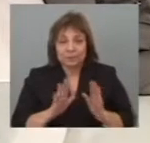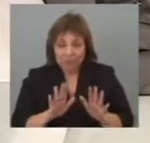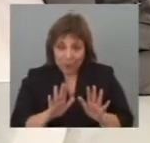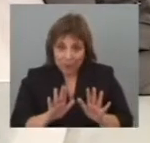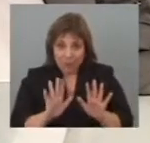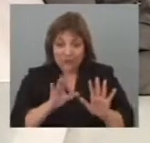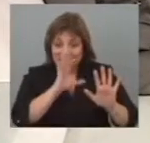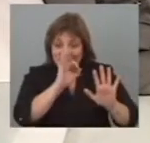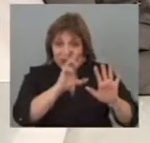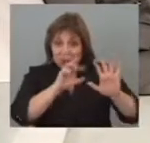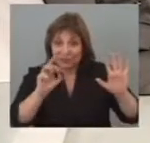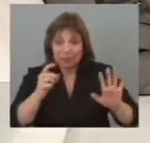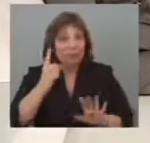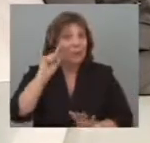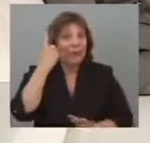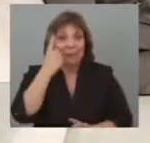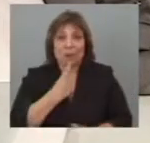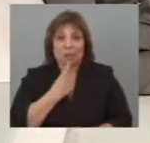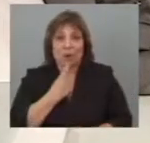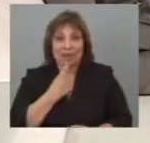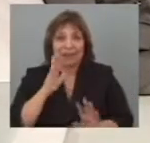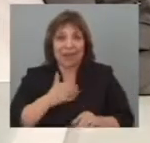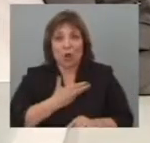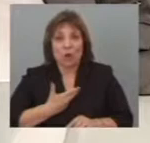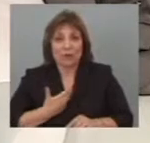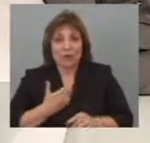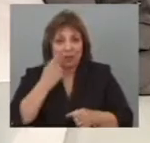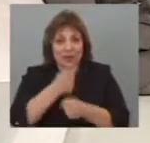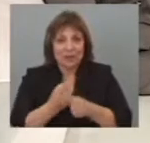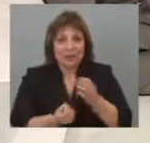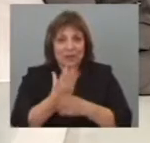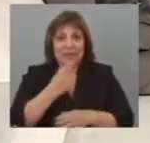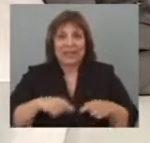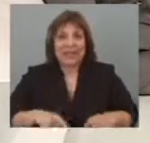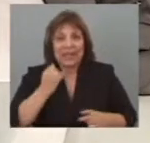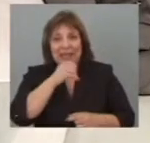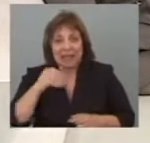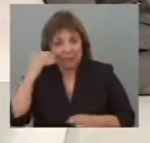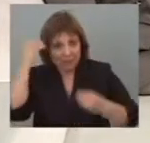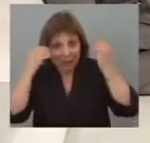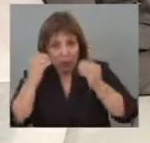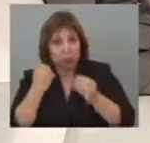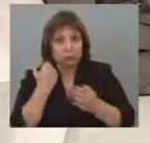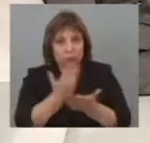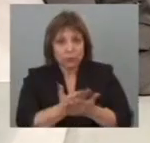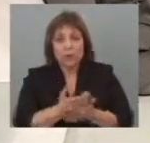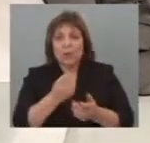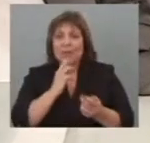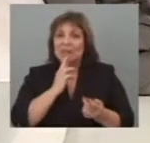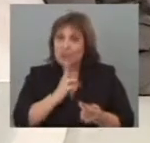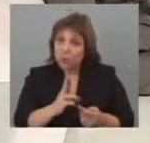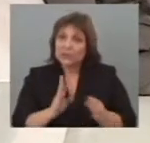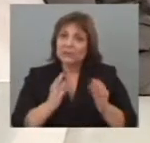Bueno, el 0800 fue la primera política pública que surgió desde la Intendencia Municipal de Montevideo. Ha dado una respuesta